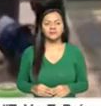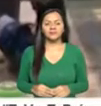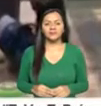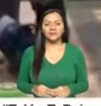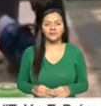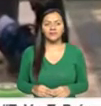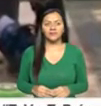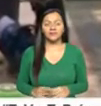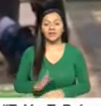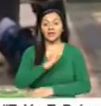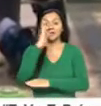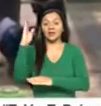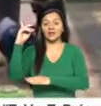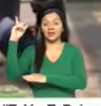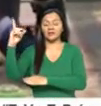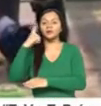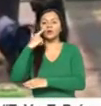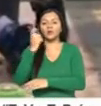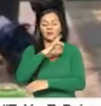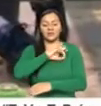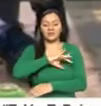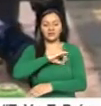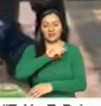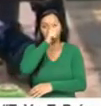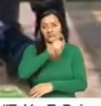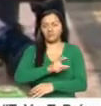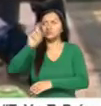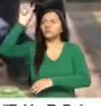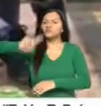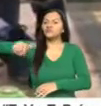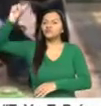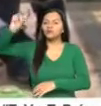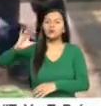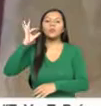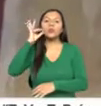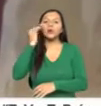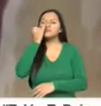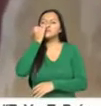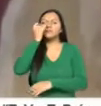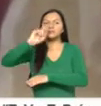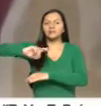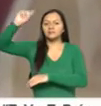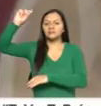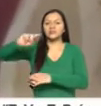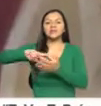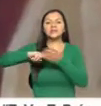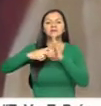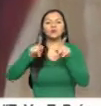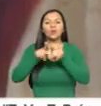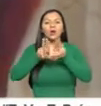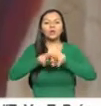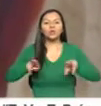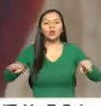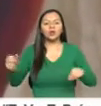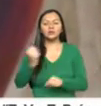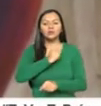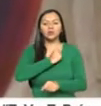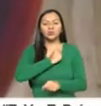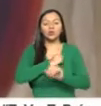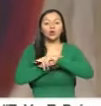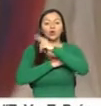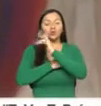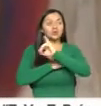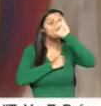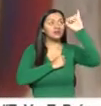Del lado derecho, el grafitero chileno Saile perfila el rostro de una mujer indígena que representa a la madre naturaleza, mientras que del izquierdo, su